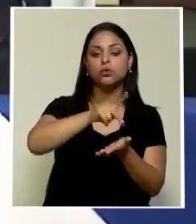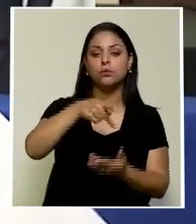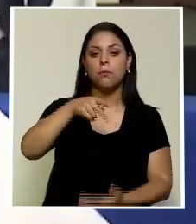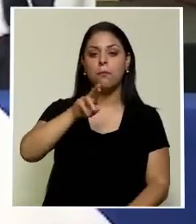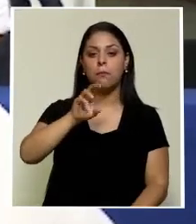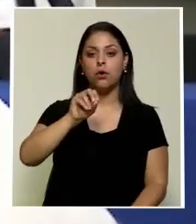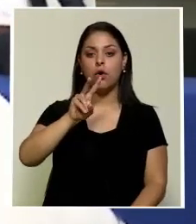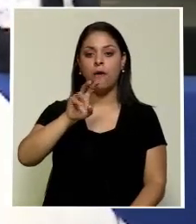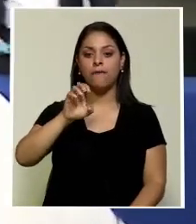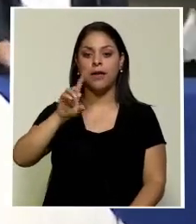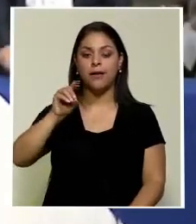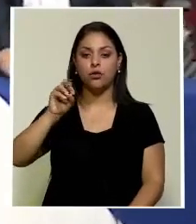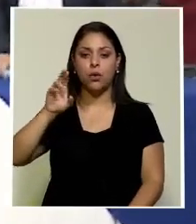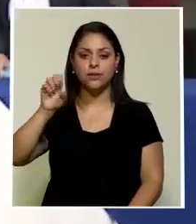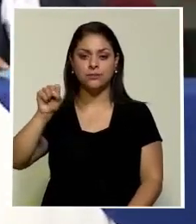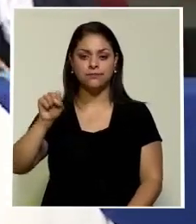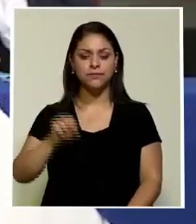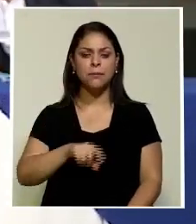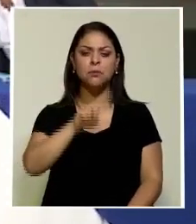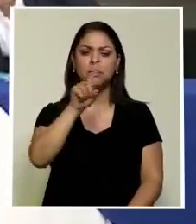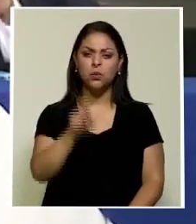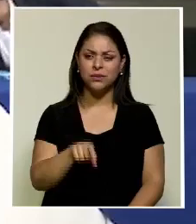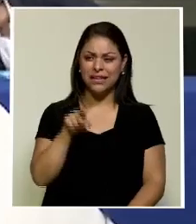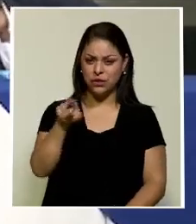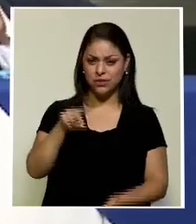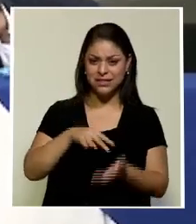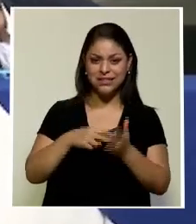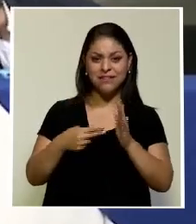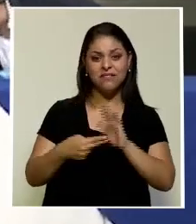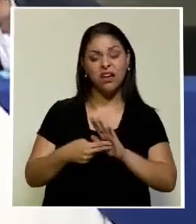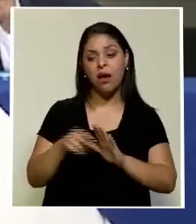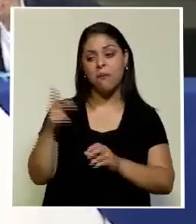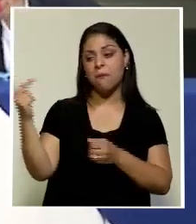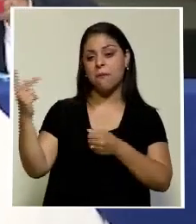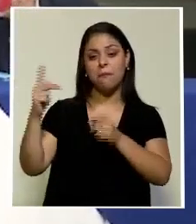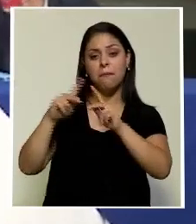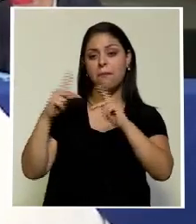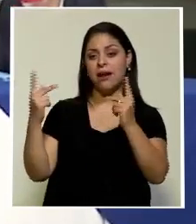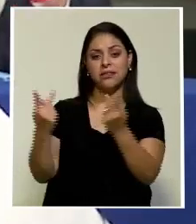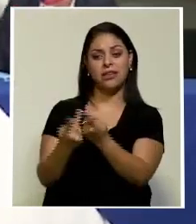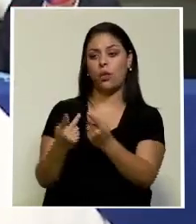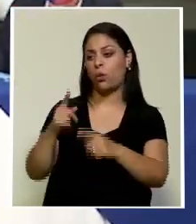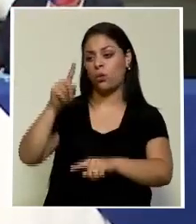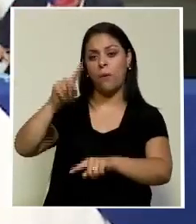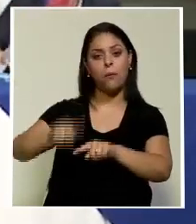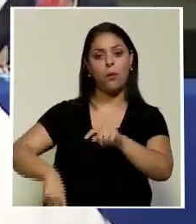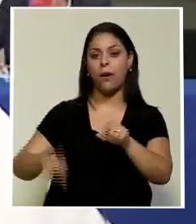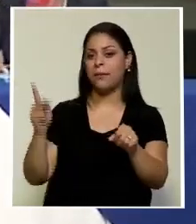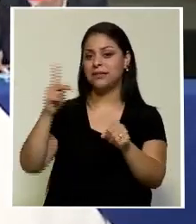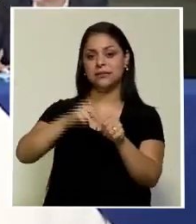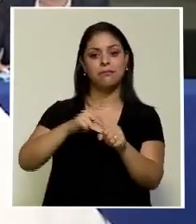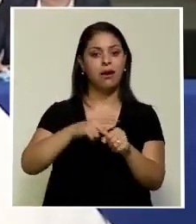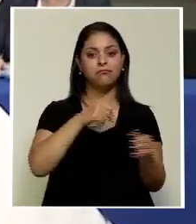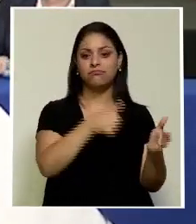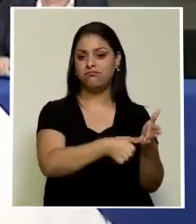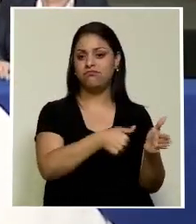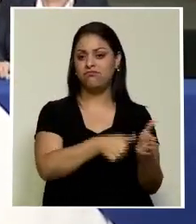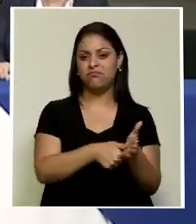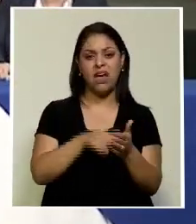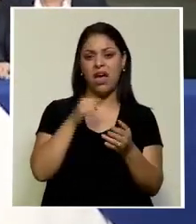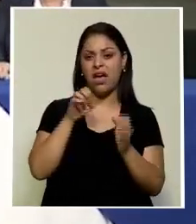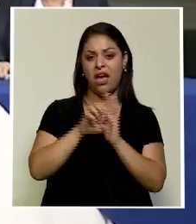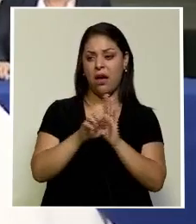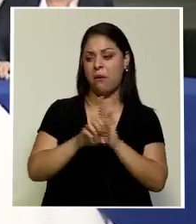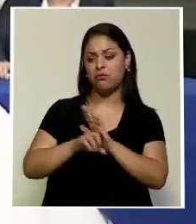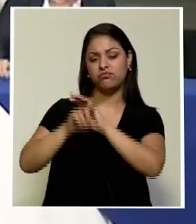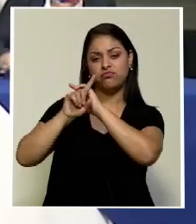¿podría evitar esto que un partido político participe en esta contienda electoral que vivimos hoy en día? Que